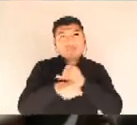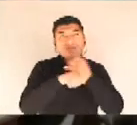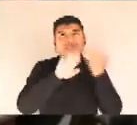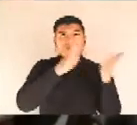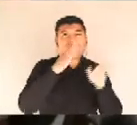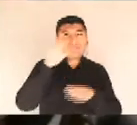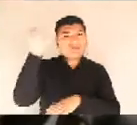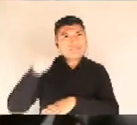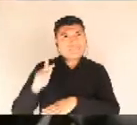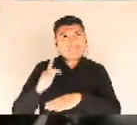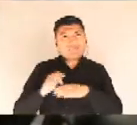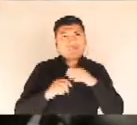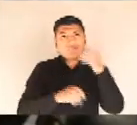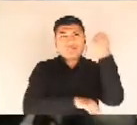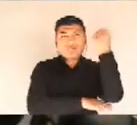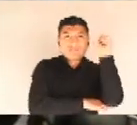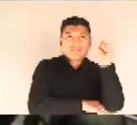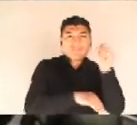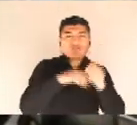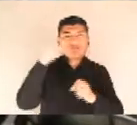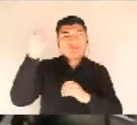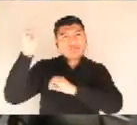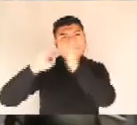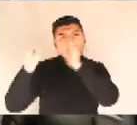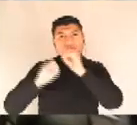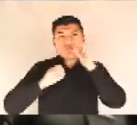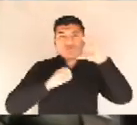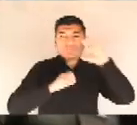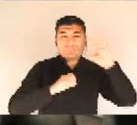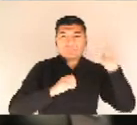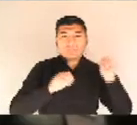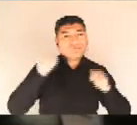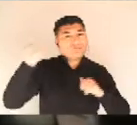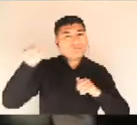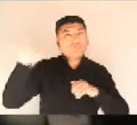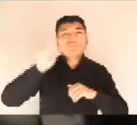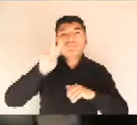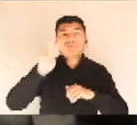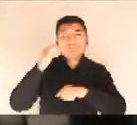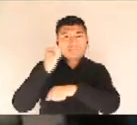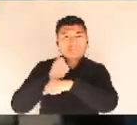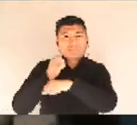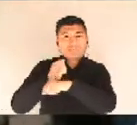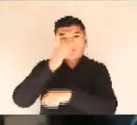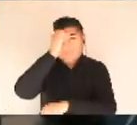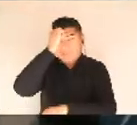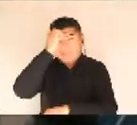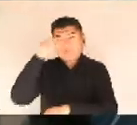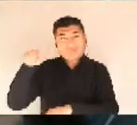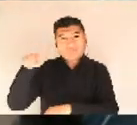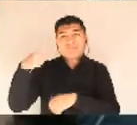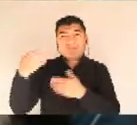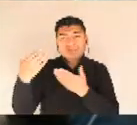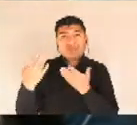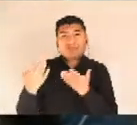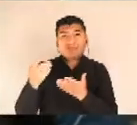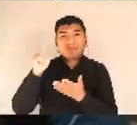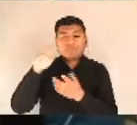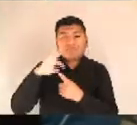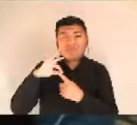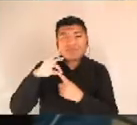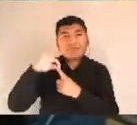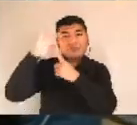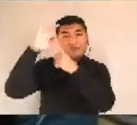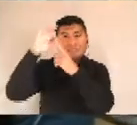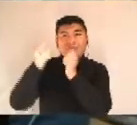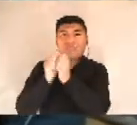o cochabamba dos diócesis de alemania que tienen una relación especial